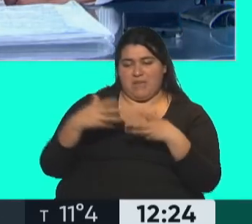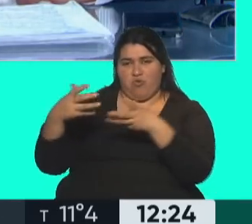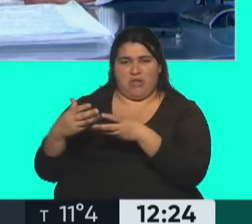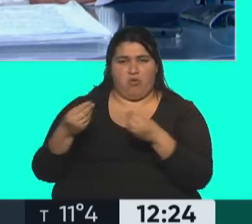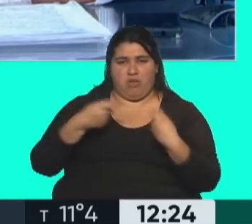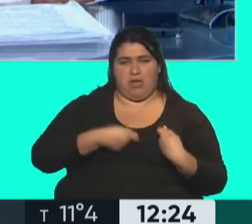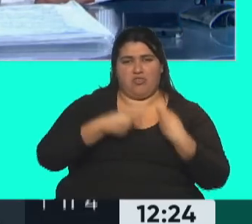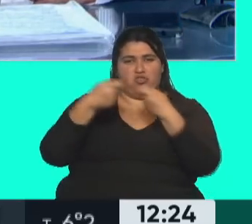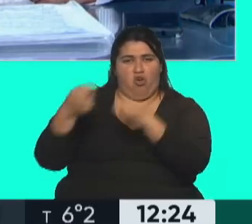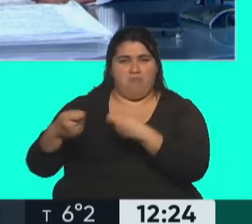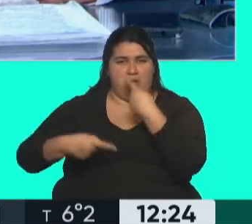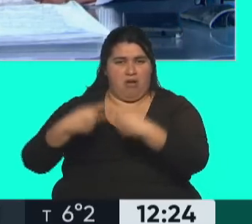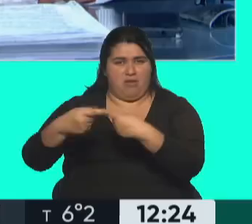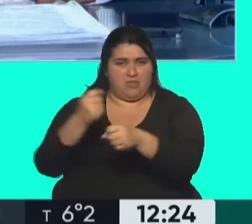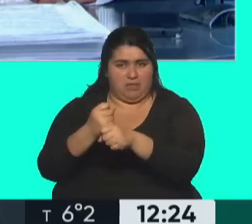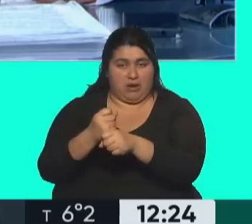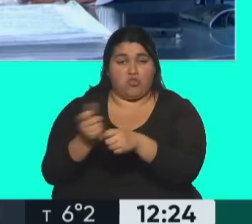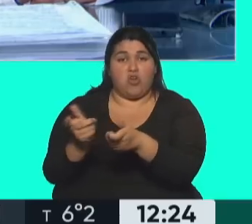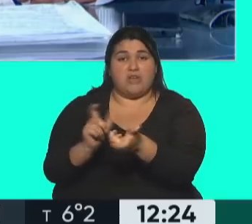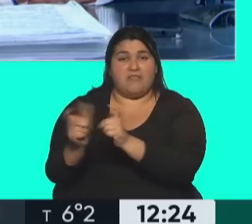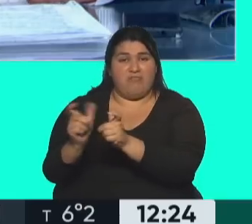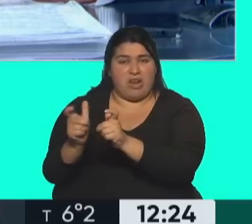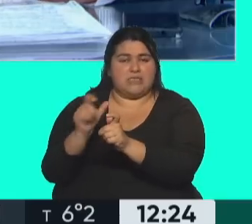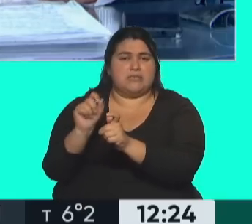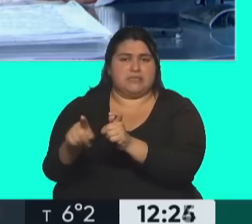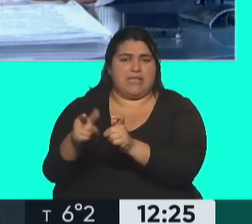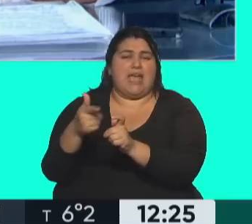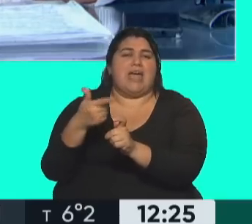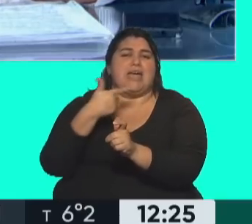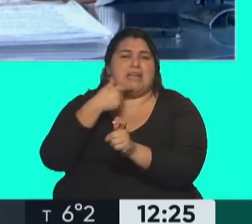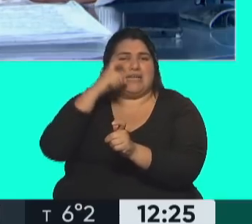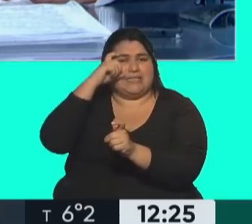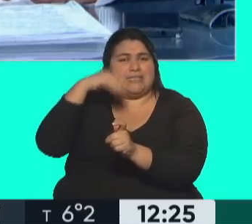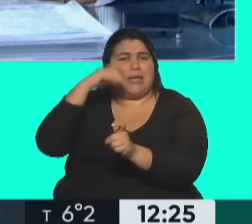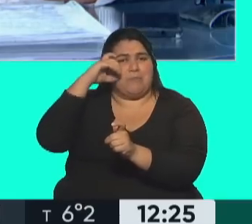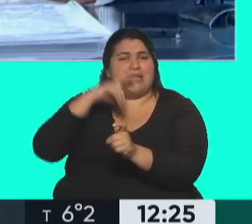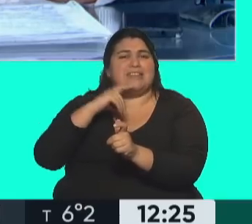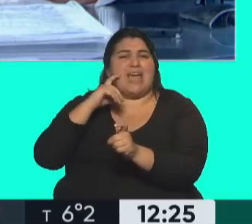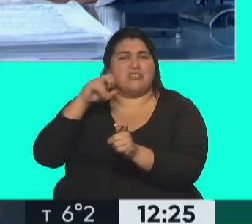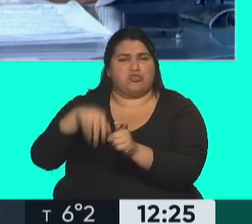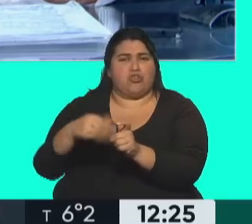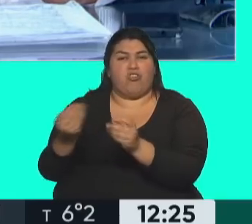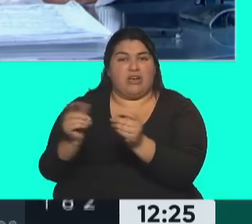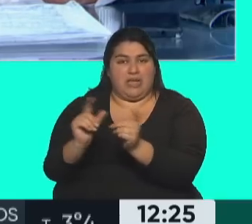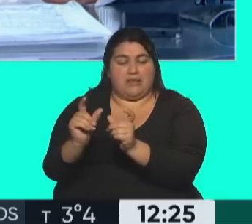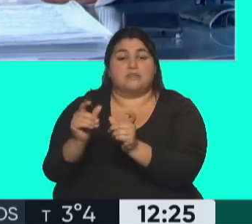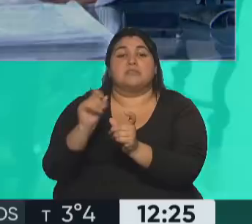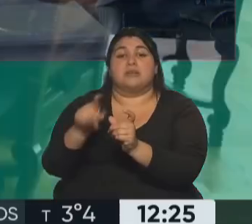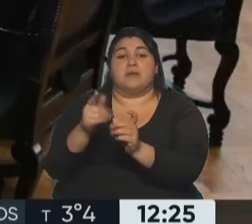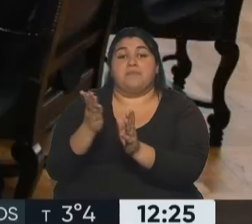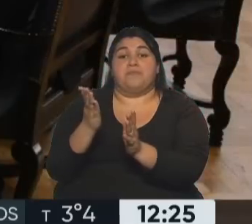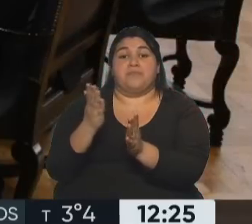el segmentación que va a estar a cargo fundamentalmente de en esta imagen vemos en primer plano a la